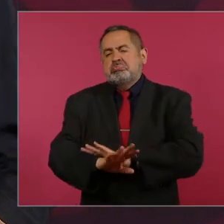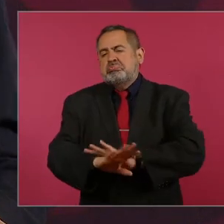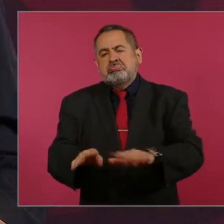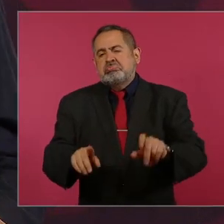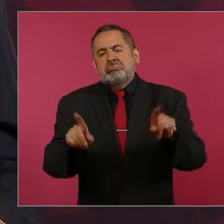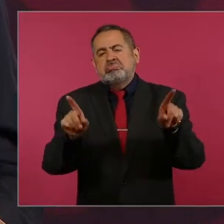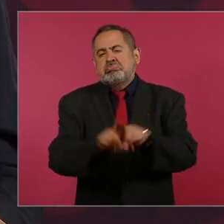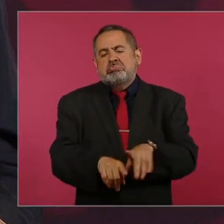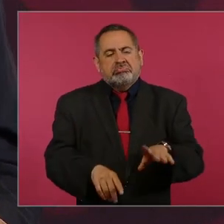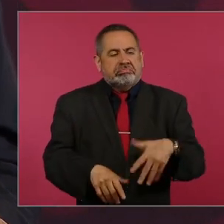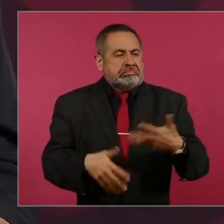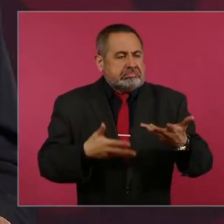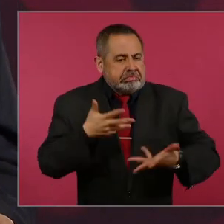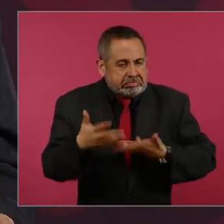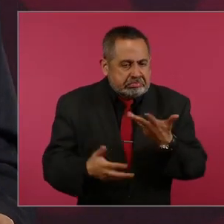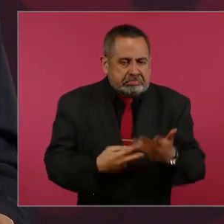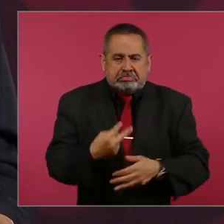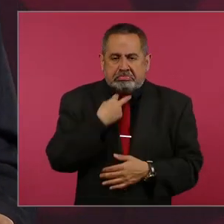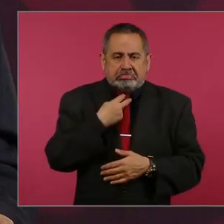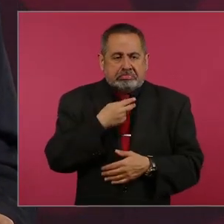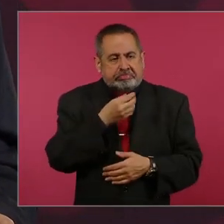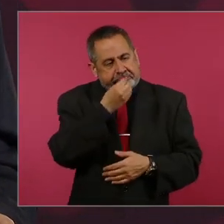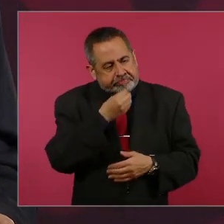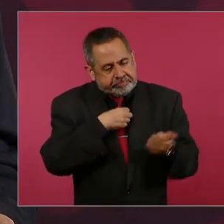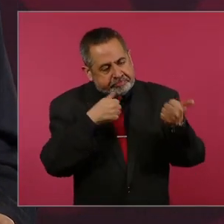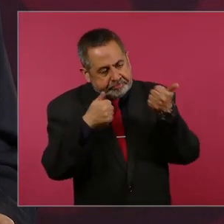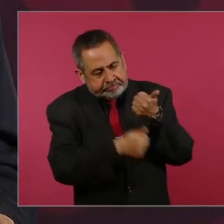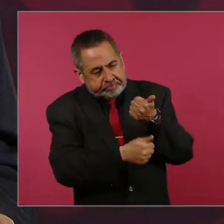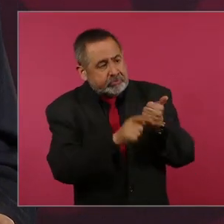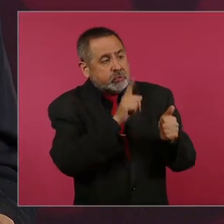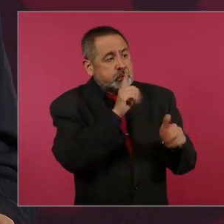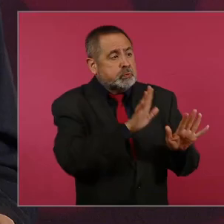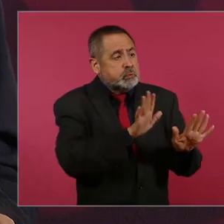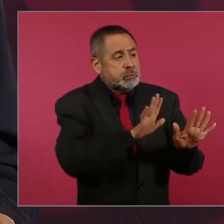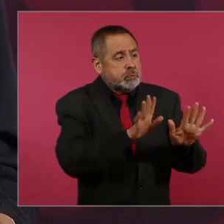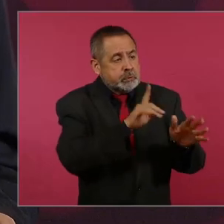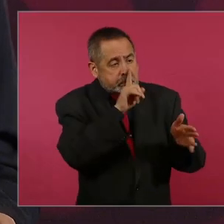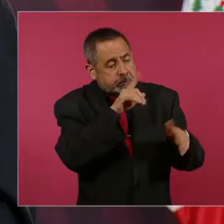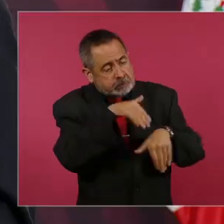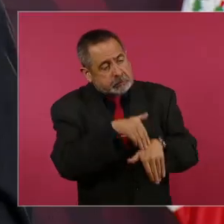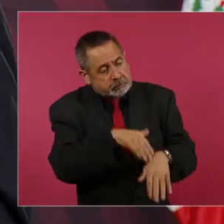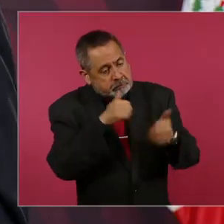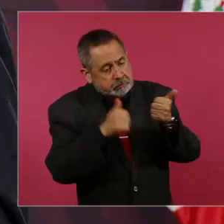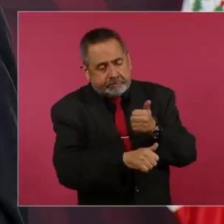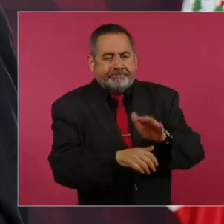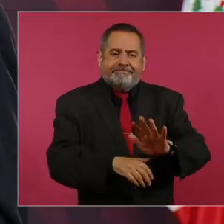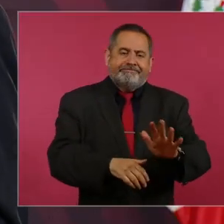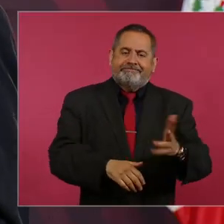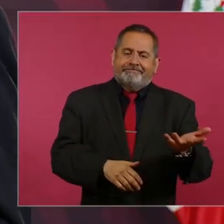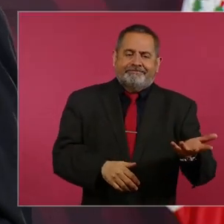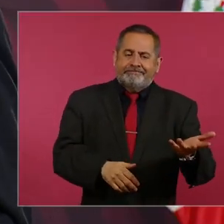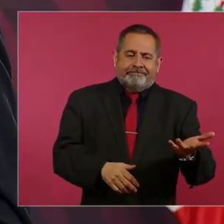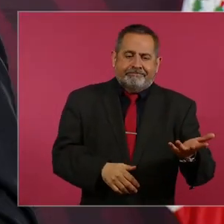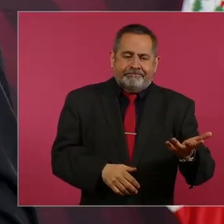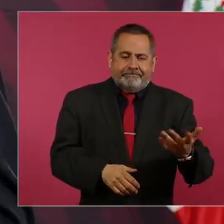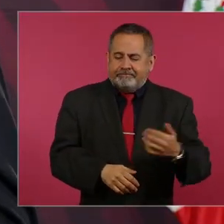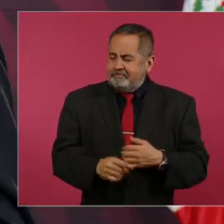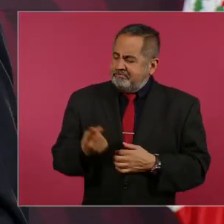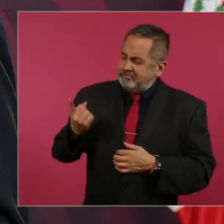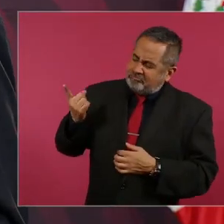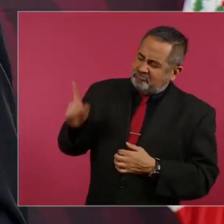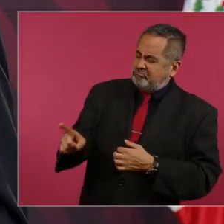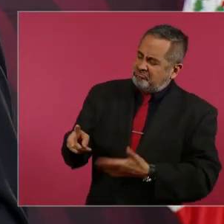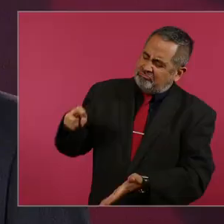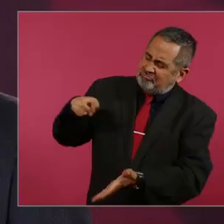sometidos, nos tendrían de rodilla,